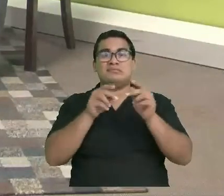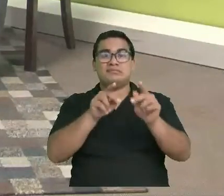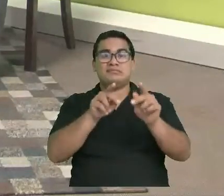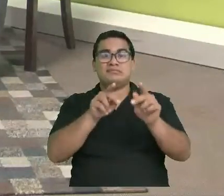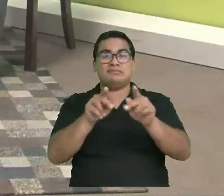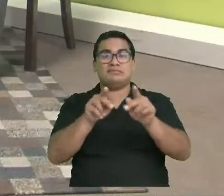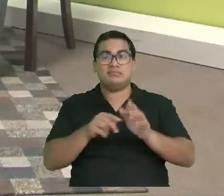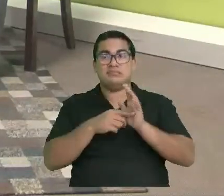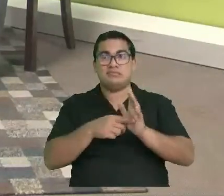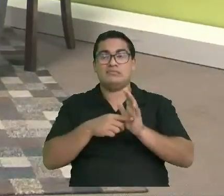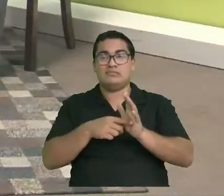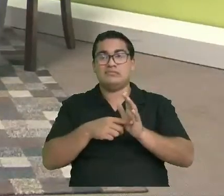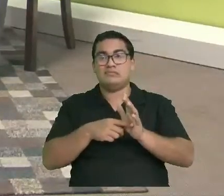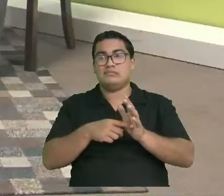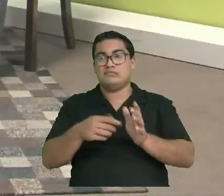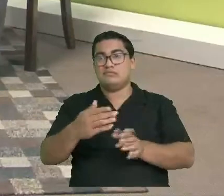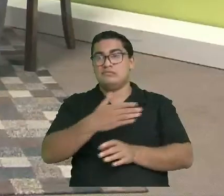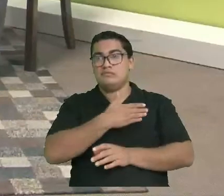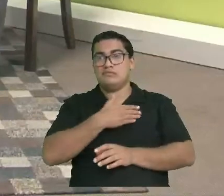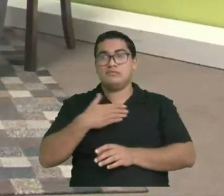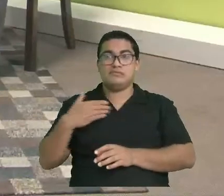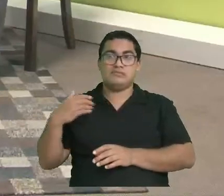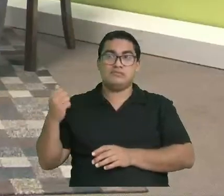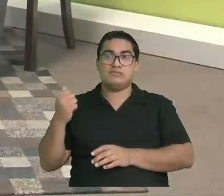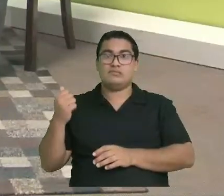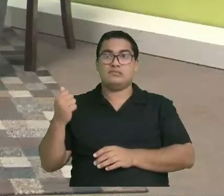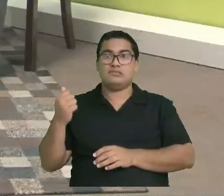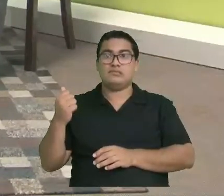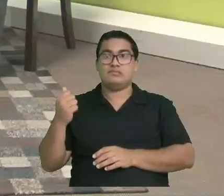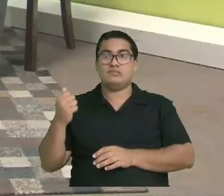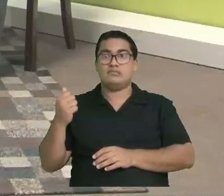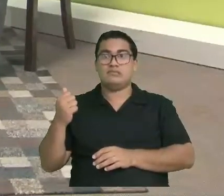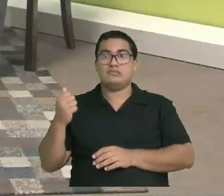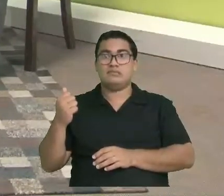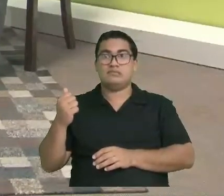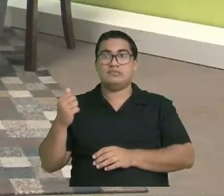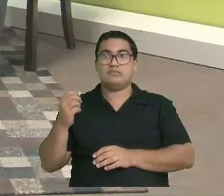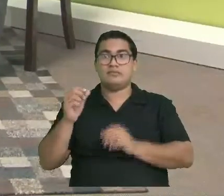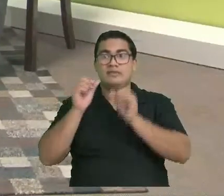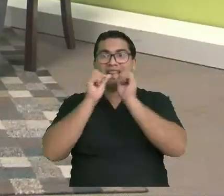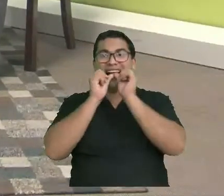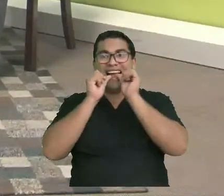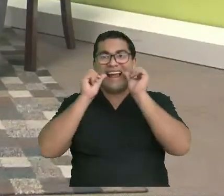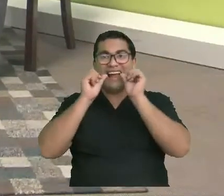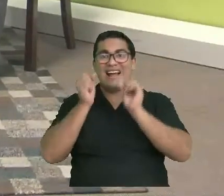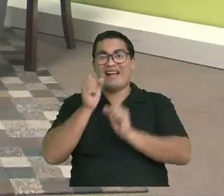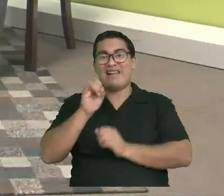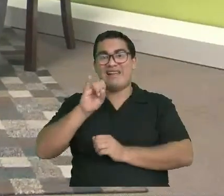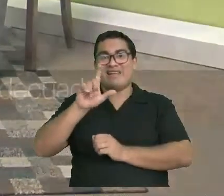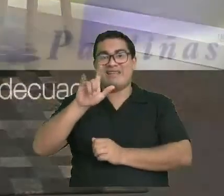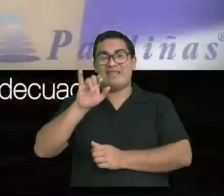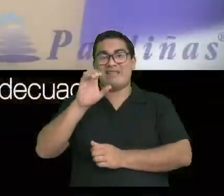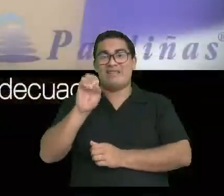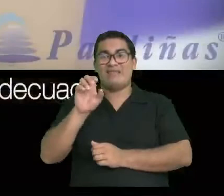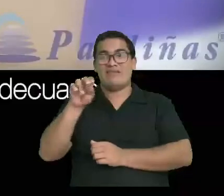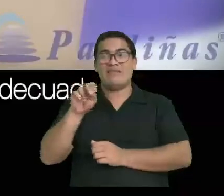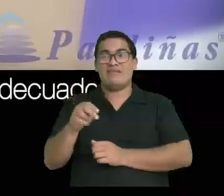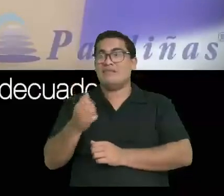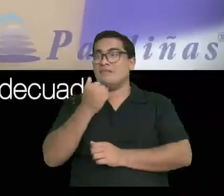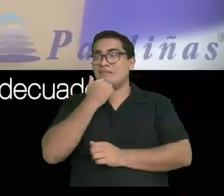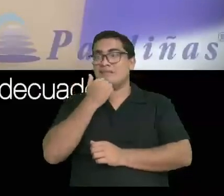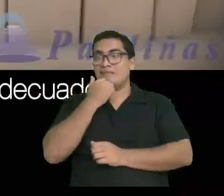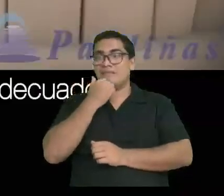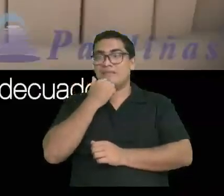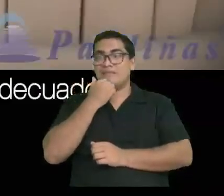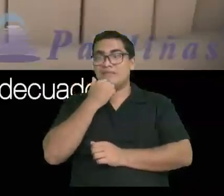por comodidad también optan por el protector de silicona, pero es un error. Es un error porque esto hace,